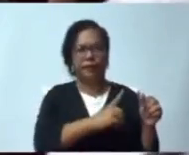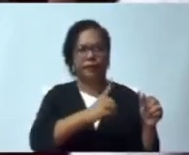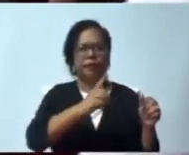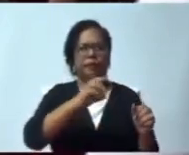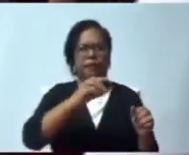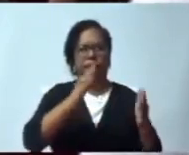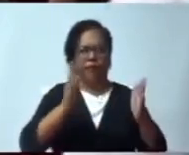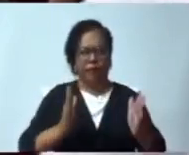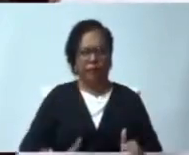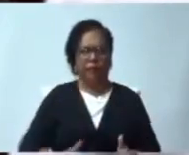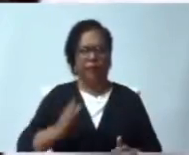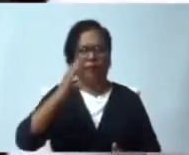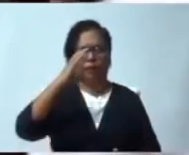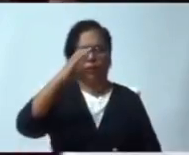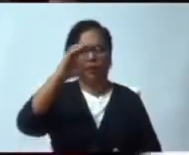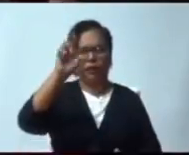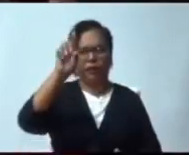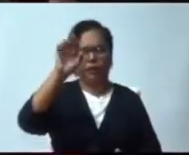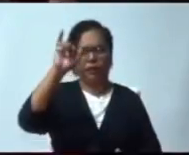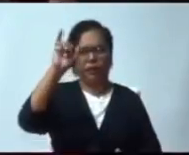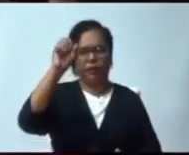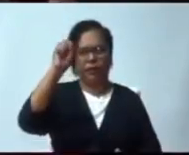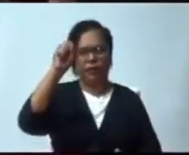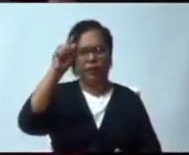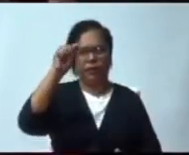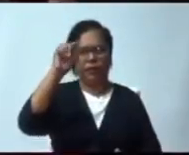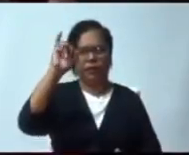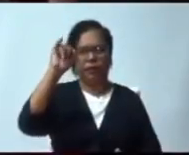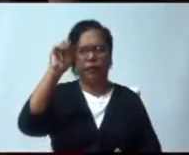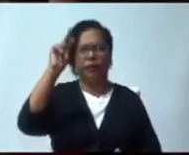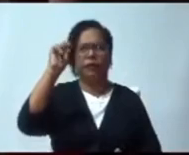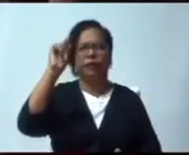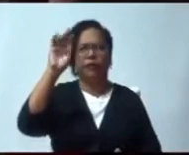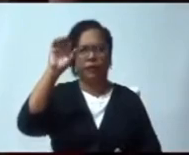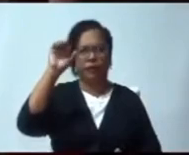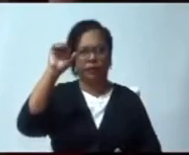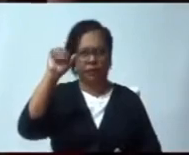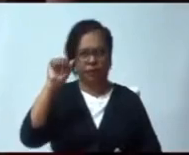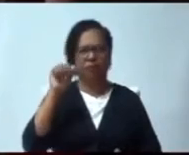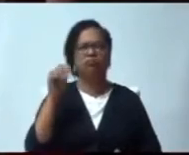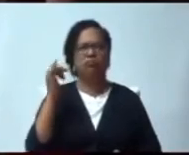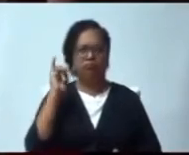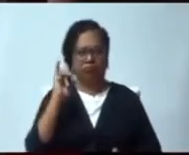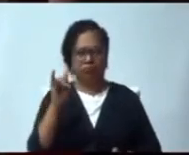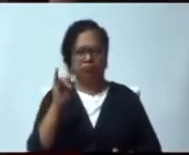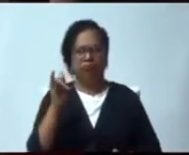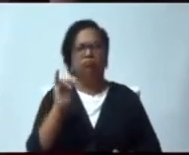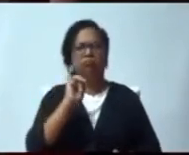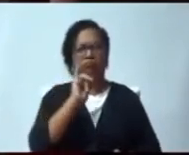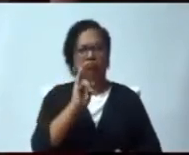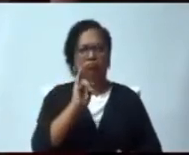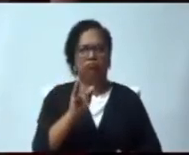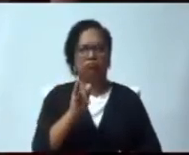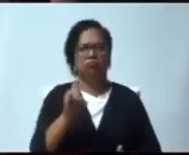esta modificación. En cada una de esas oportunidades, presidente o distinguido colega,